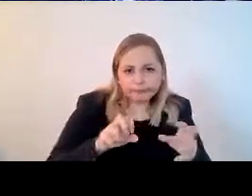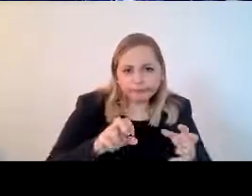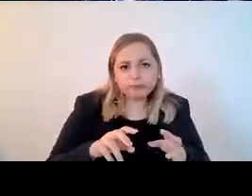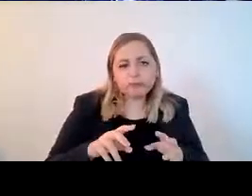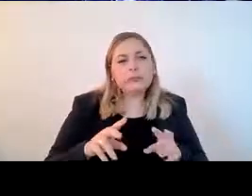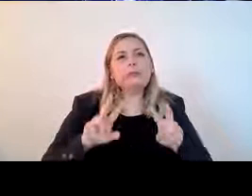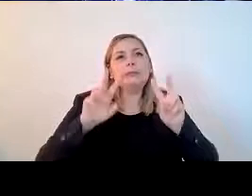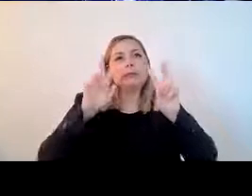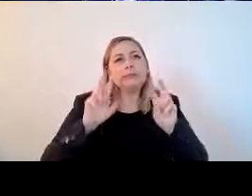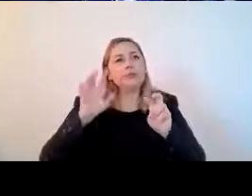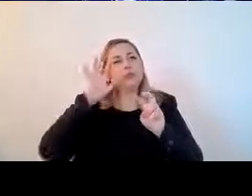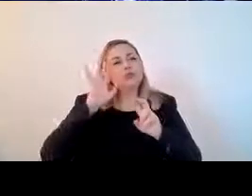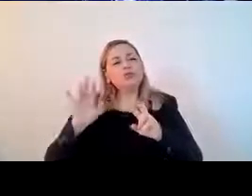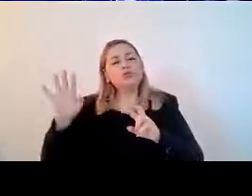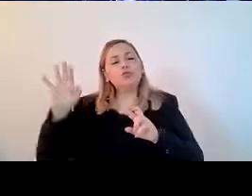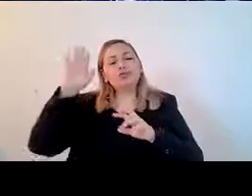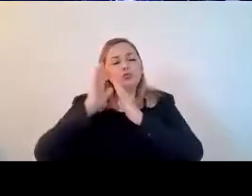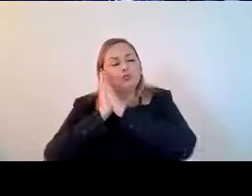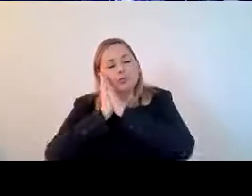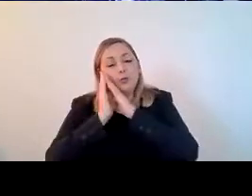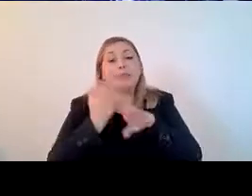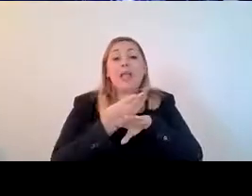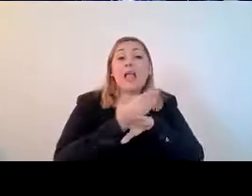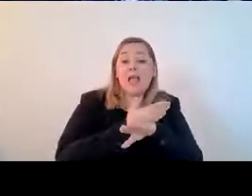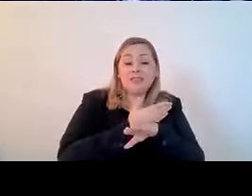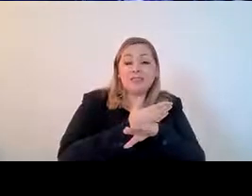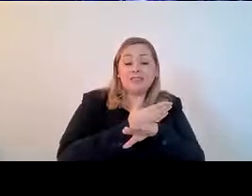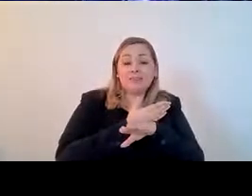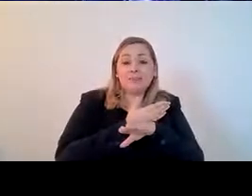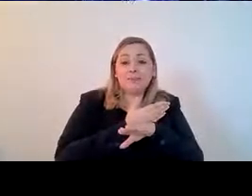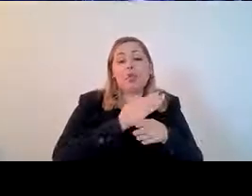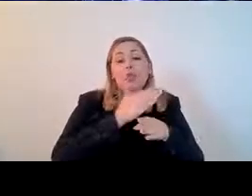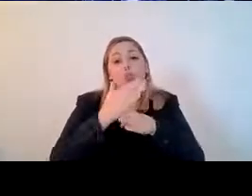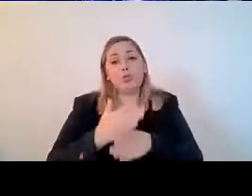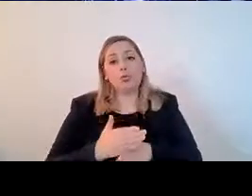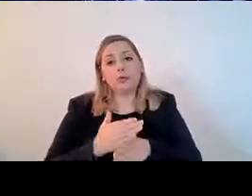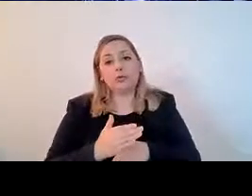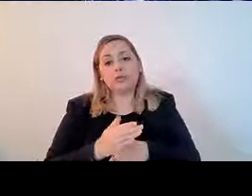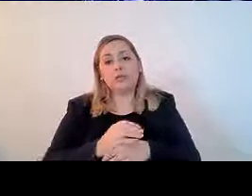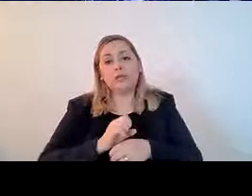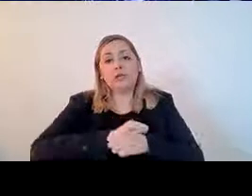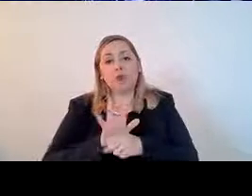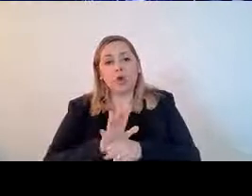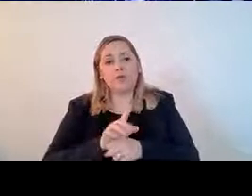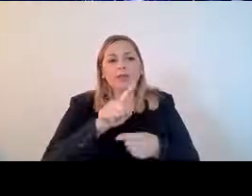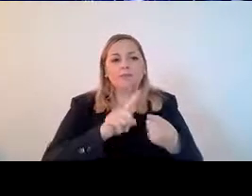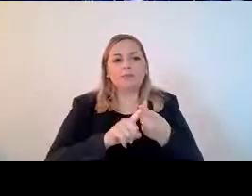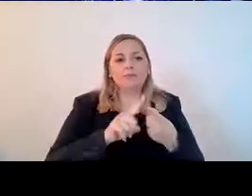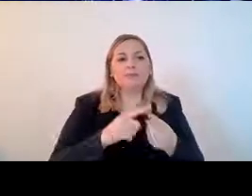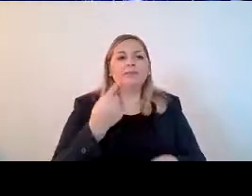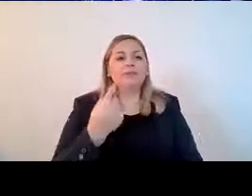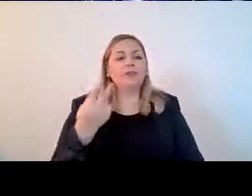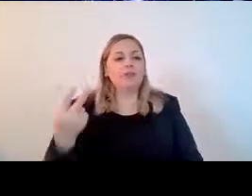de los adolescentes antes y durante el COVID. Y aquí participaron 122 adolescentes y